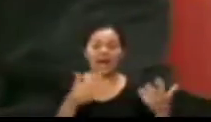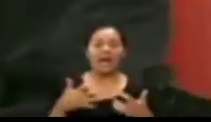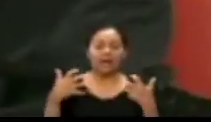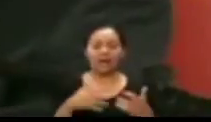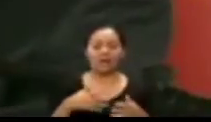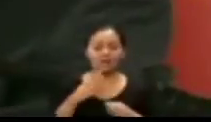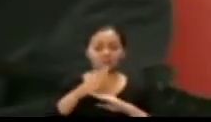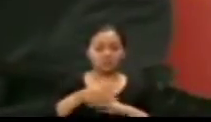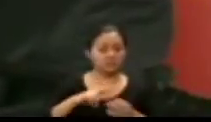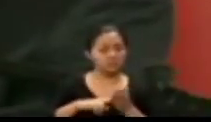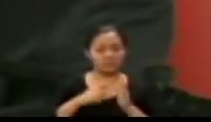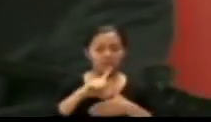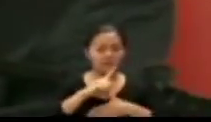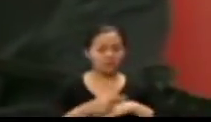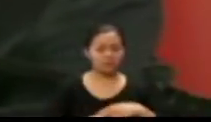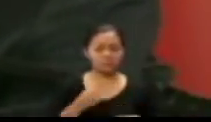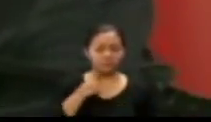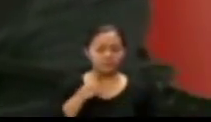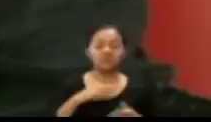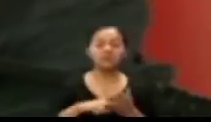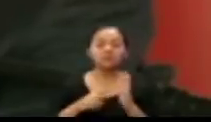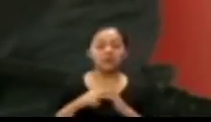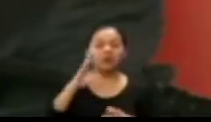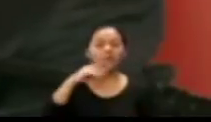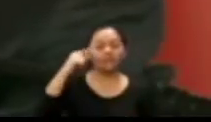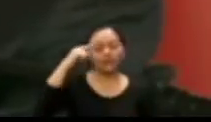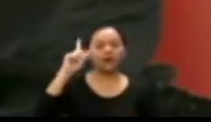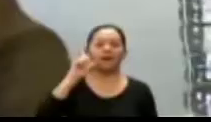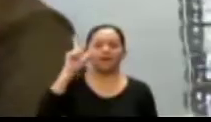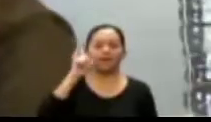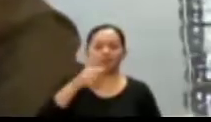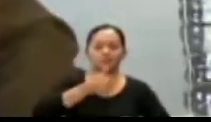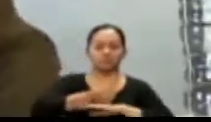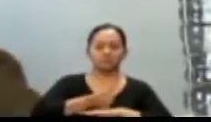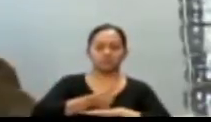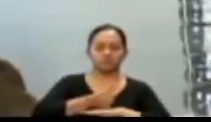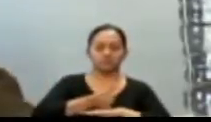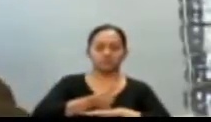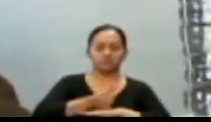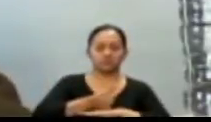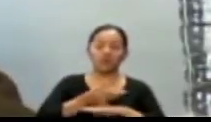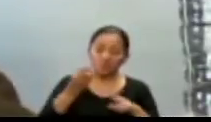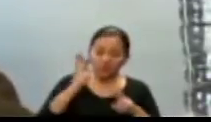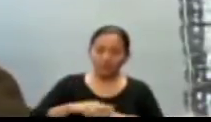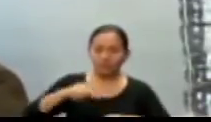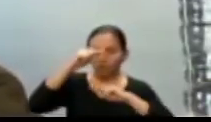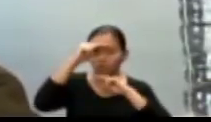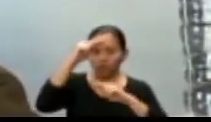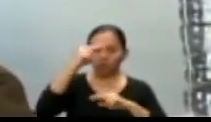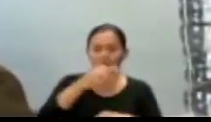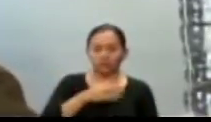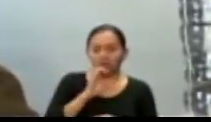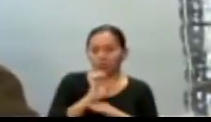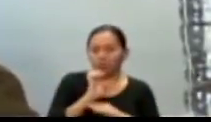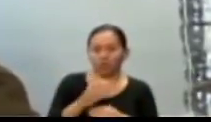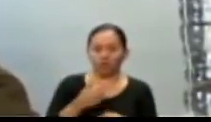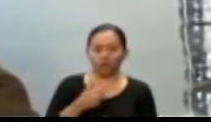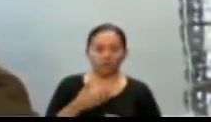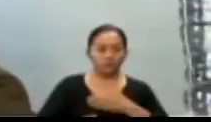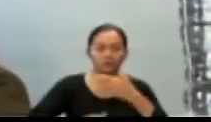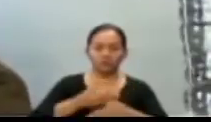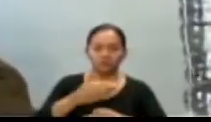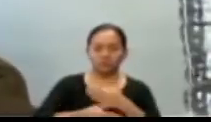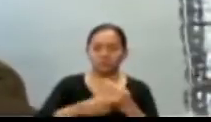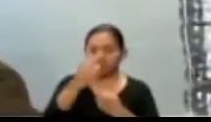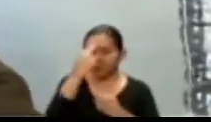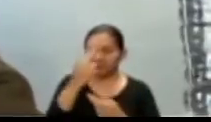gran liderazgo de nuestro presidente, el presidente de todos los ecuatorianos, ¿no? Pero muestra también el prestigio que tiene nuestro proceso,